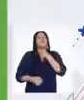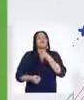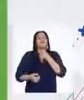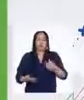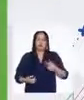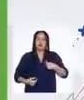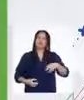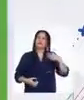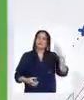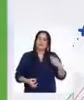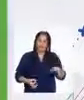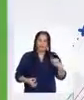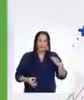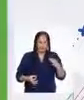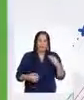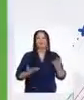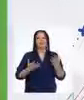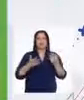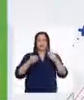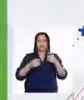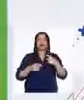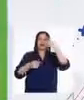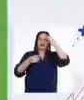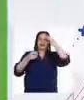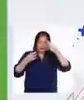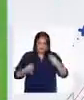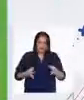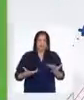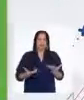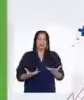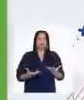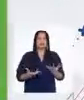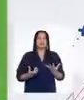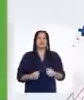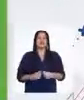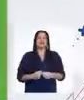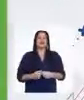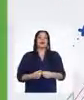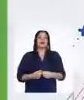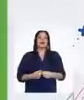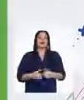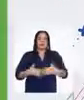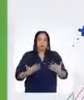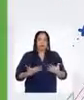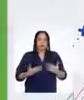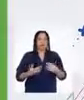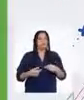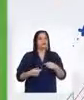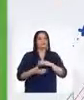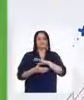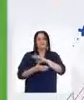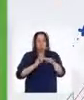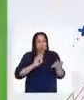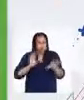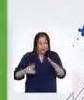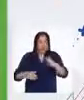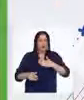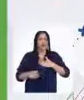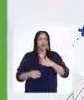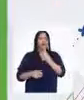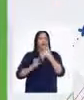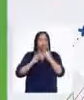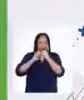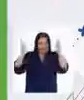siempre tuve la convicción, ¿no?, y la decisión de poder hacer todo lo que hacía en mi día a